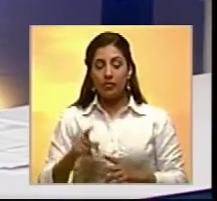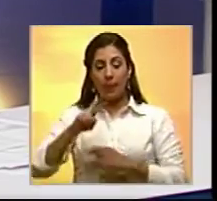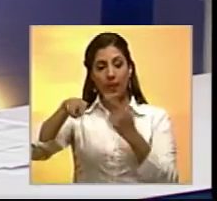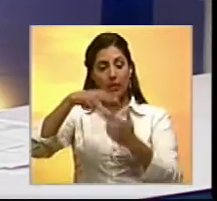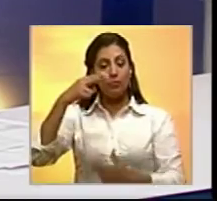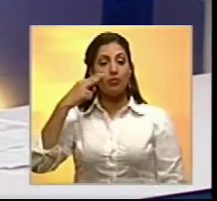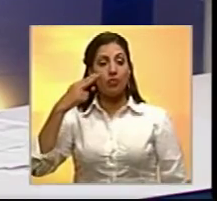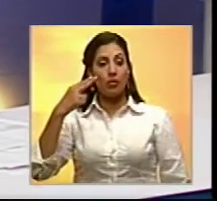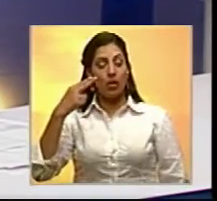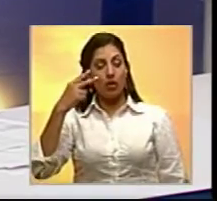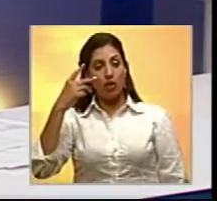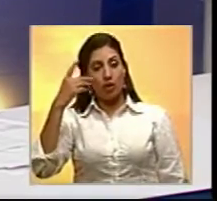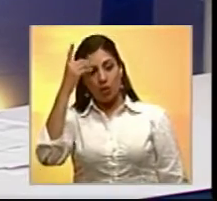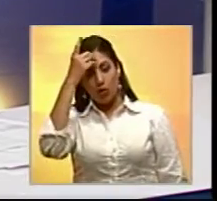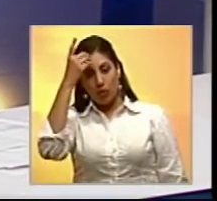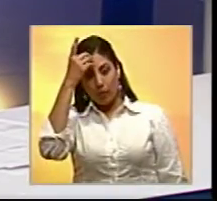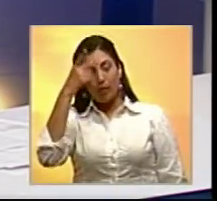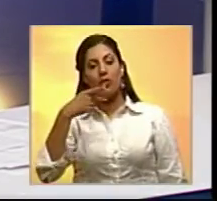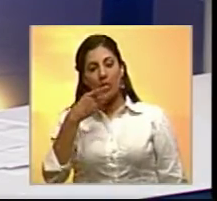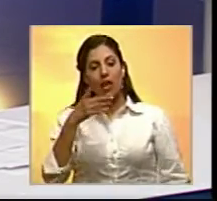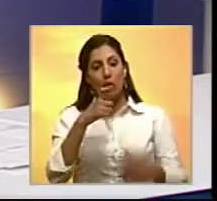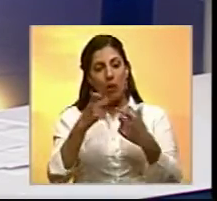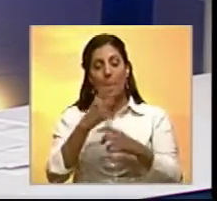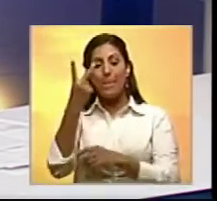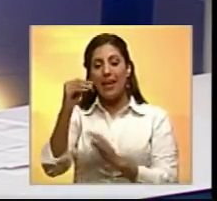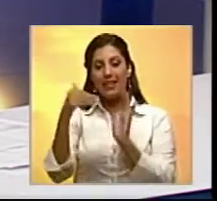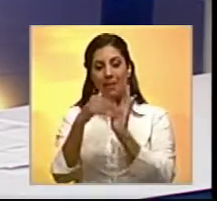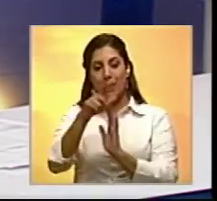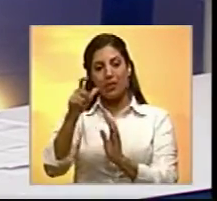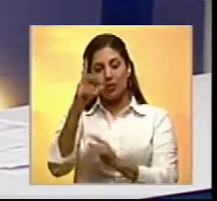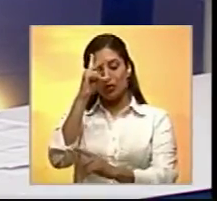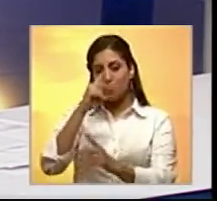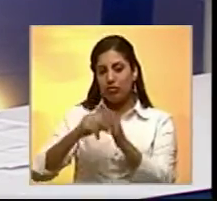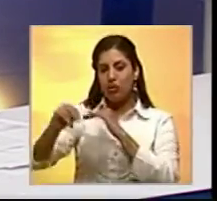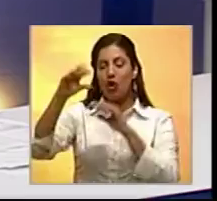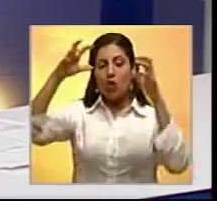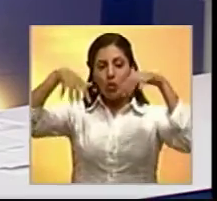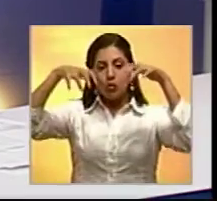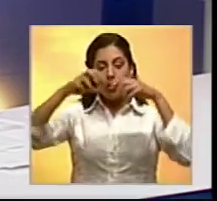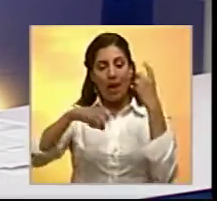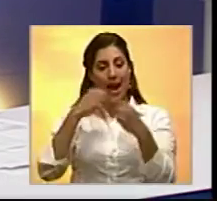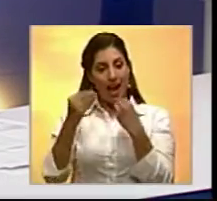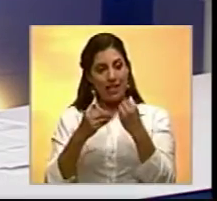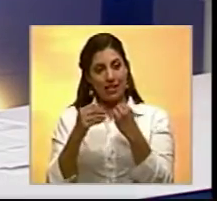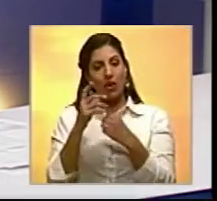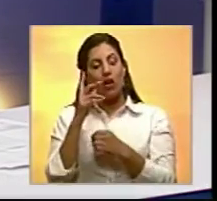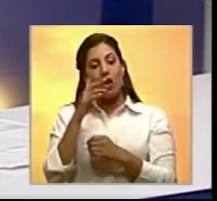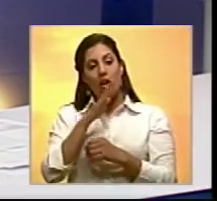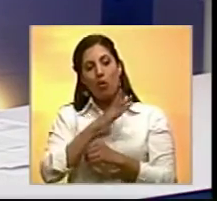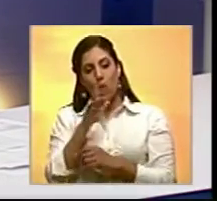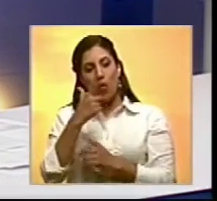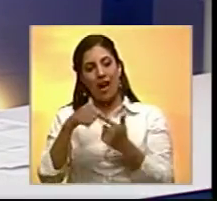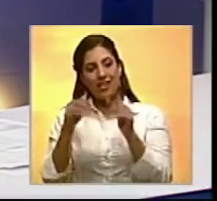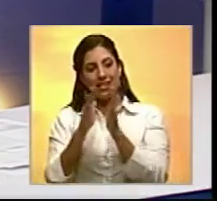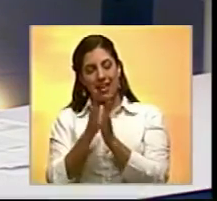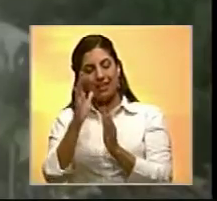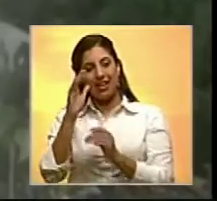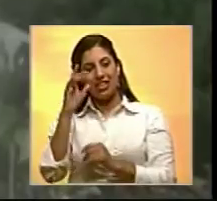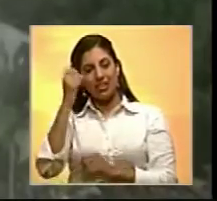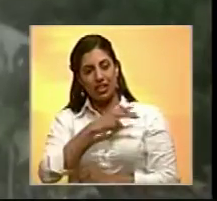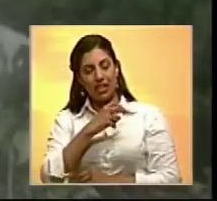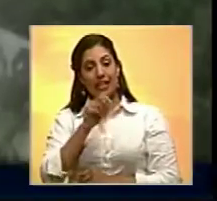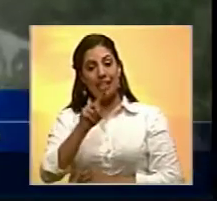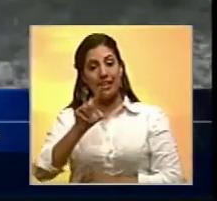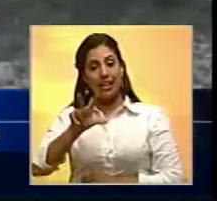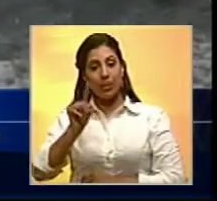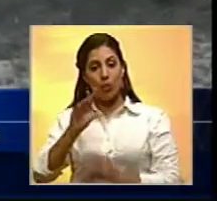República Dominicana, a más de 20.000 subió el número de desplazados por las fuertes lluvias que se producen en la provincia de Santiago.